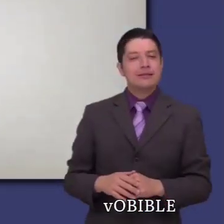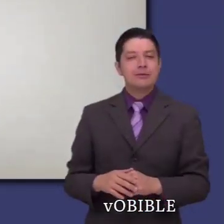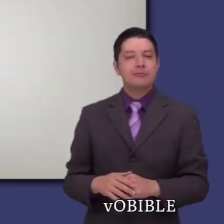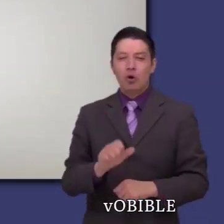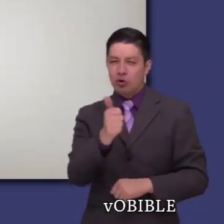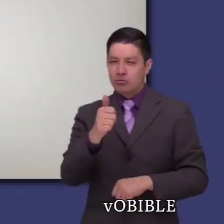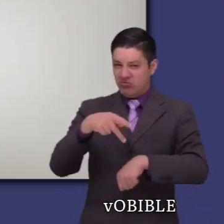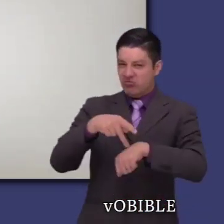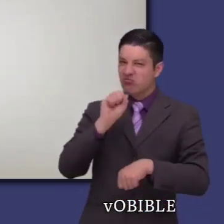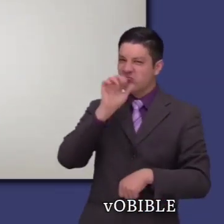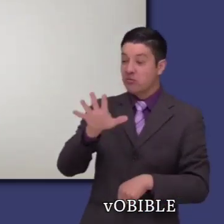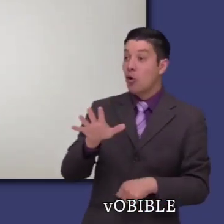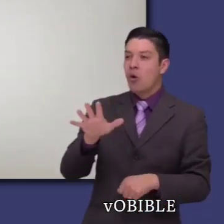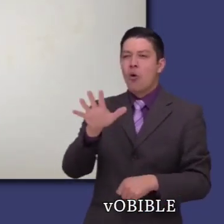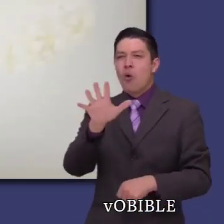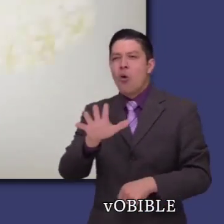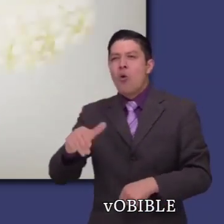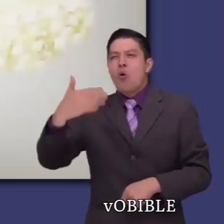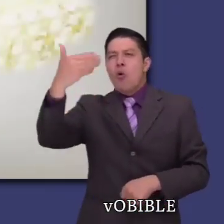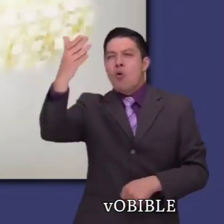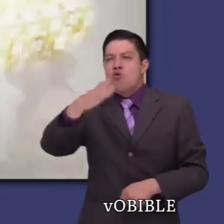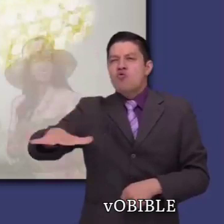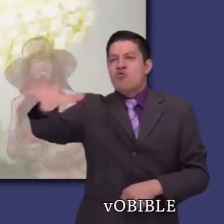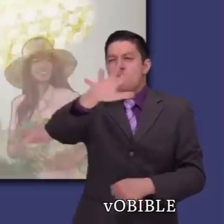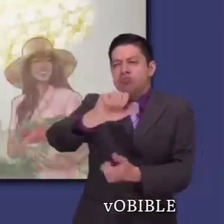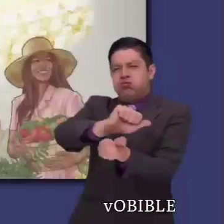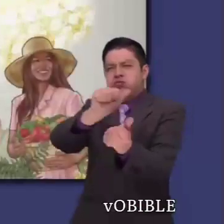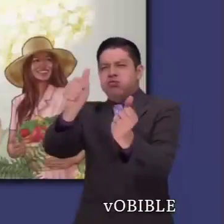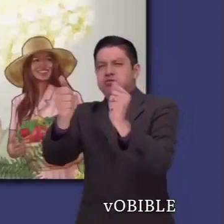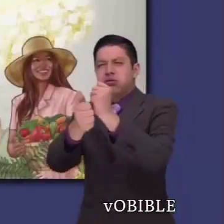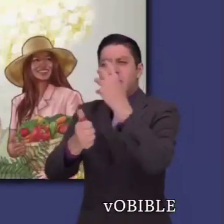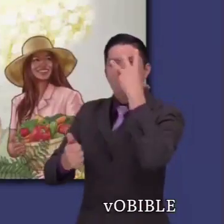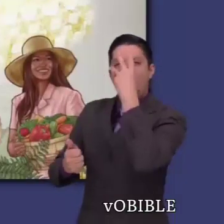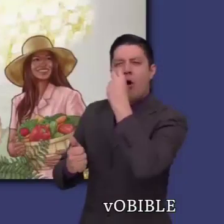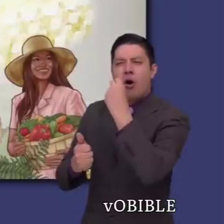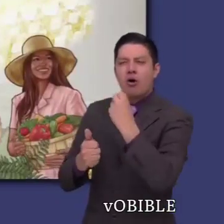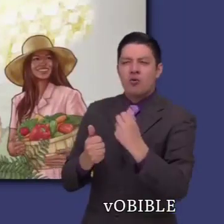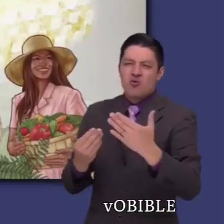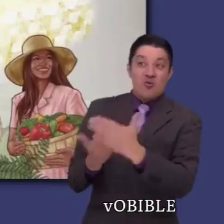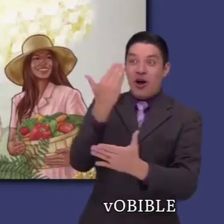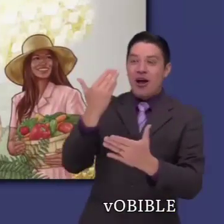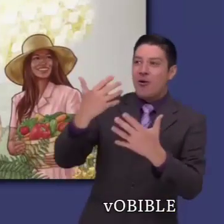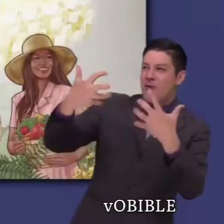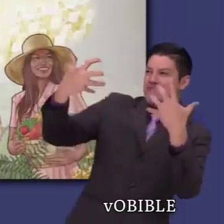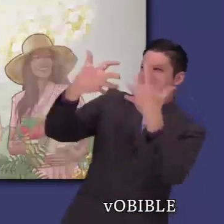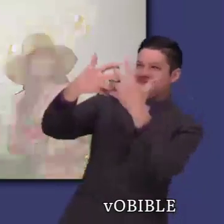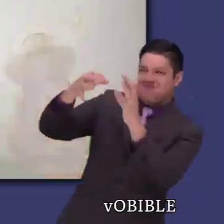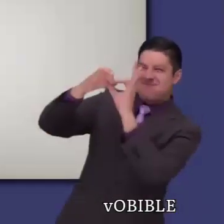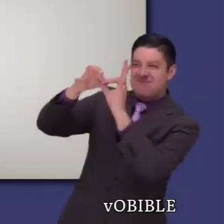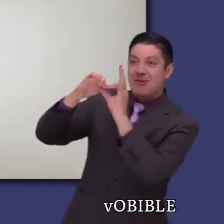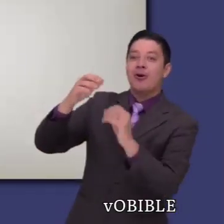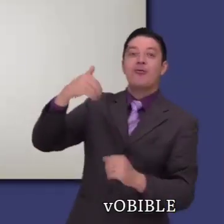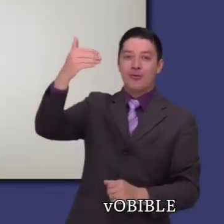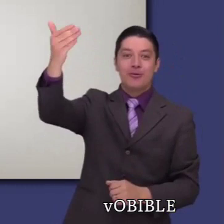Luego Pedro menciona la promesa de Dios de los nuevos cielos y la nueva tierra en los que reinará la justicia. Mientras